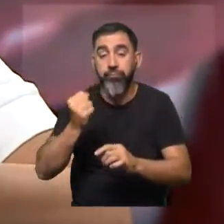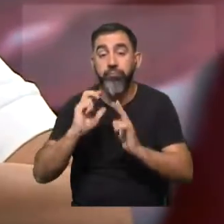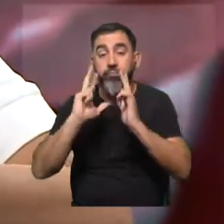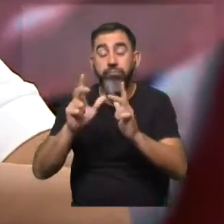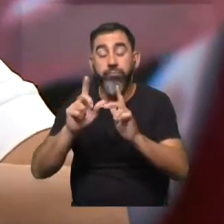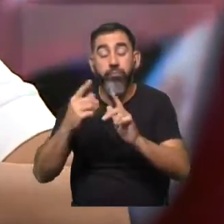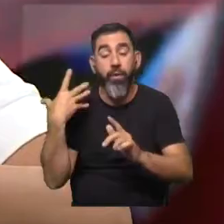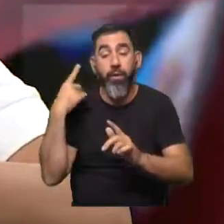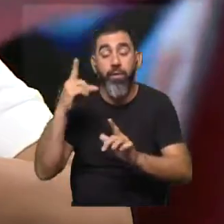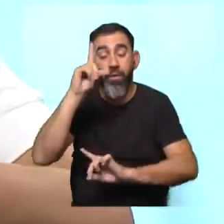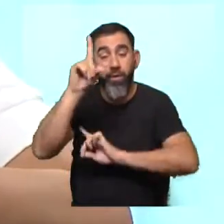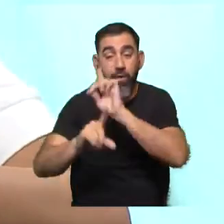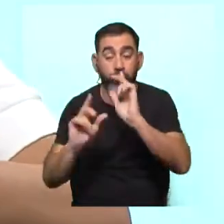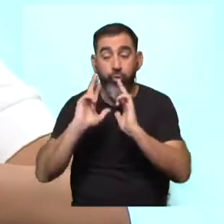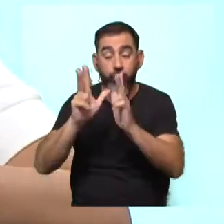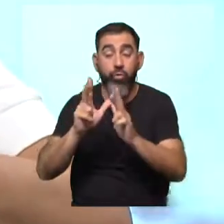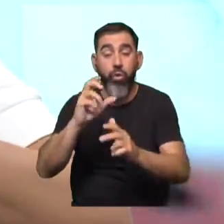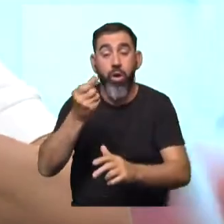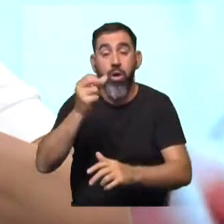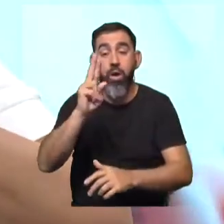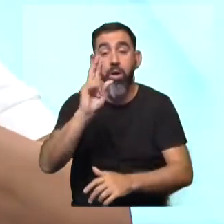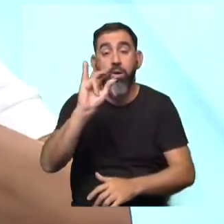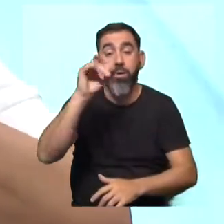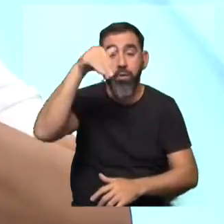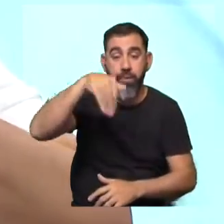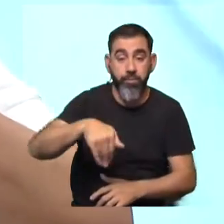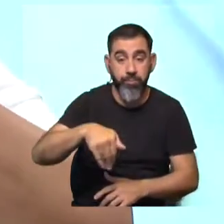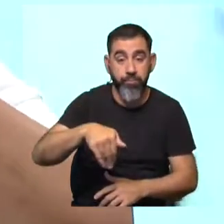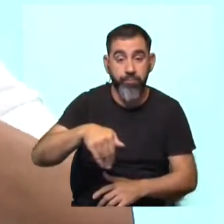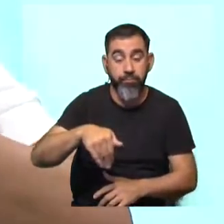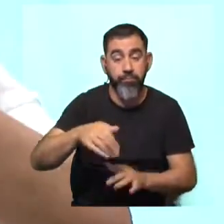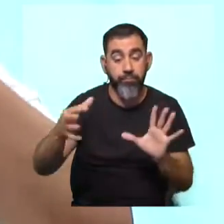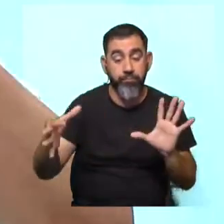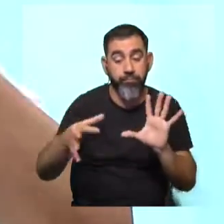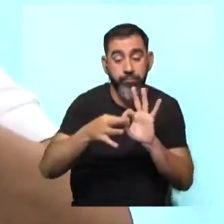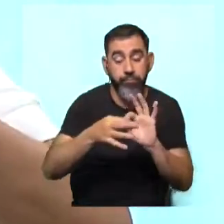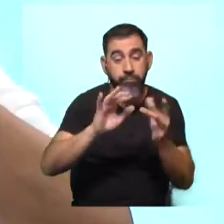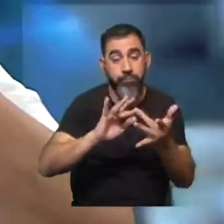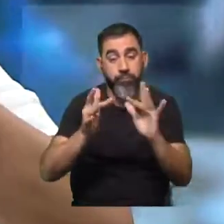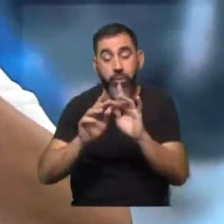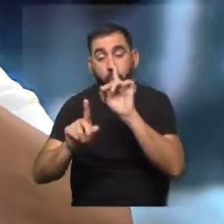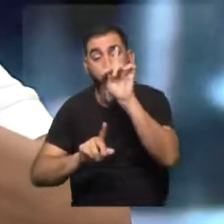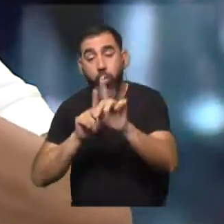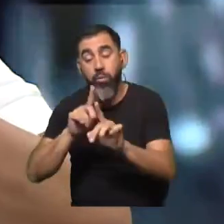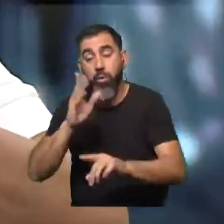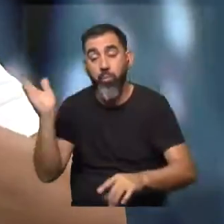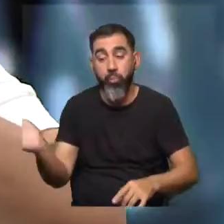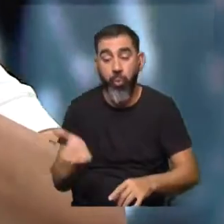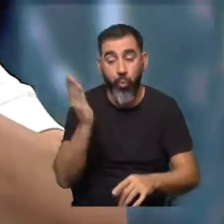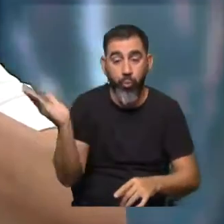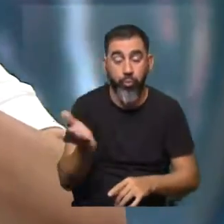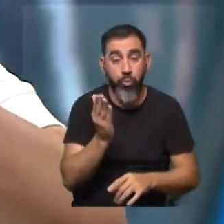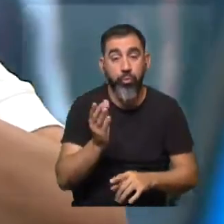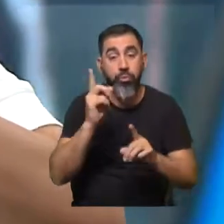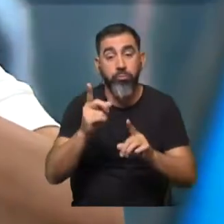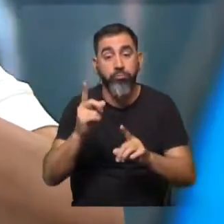misma inauguración de las jornadas, la vinculación UDELAR, sector productivo y